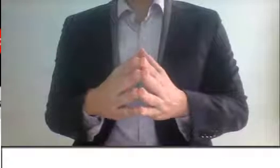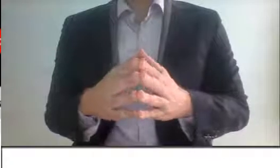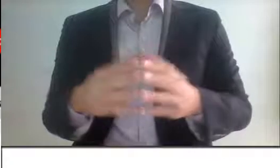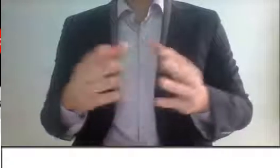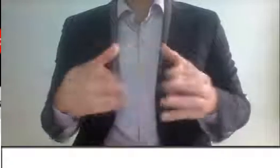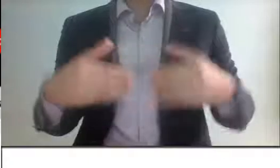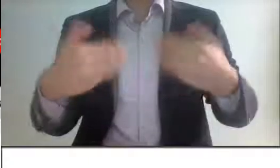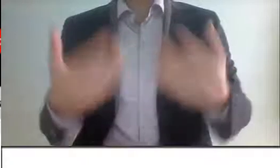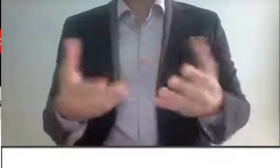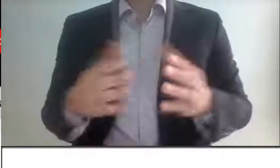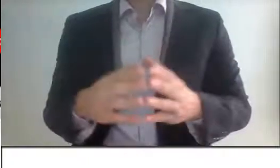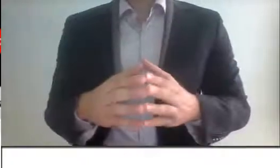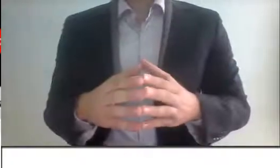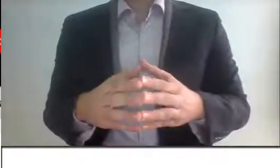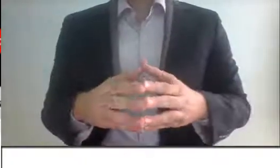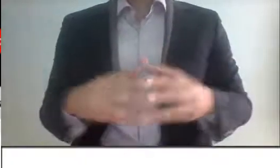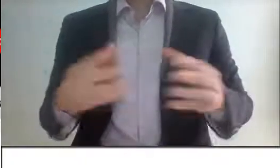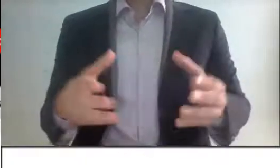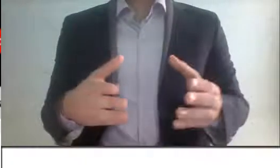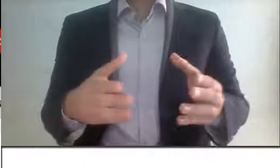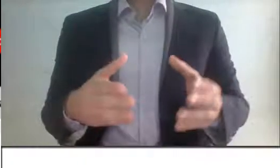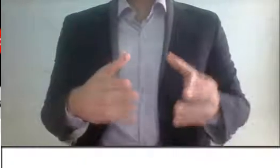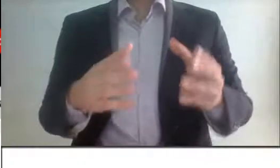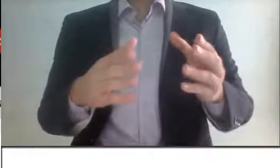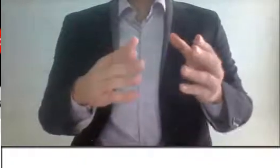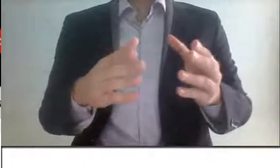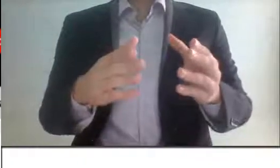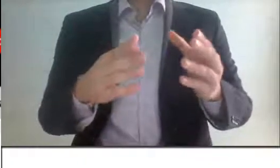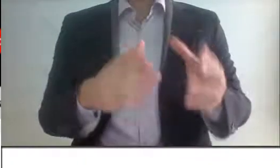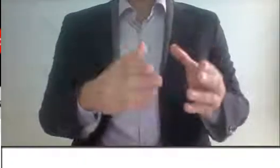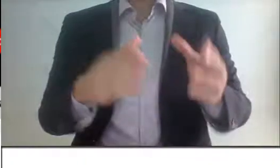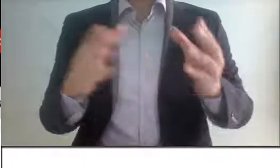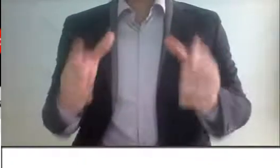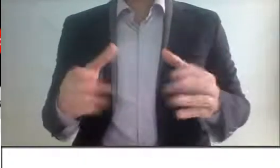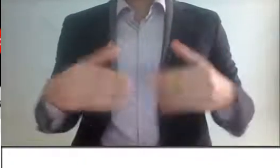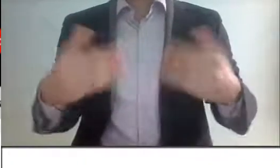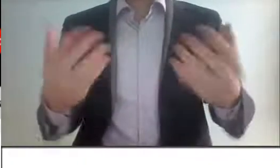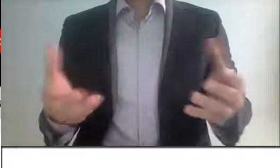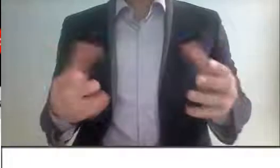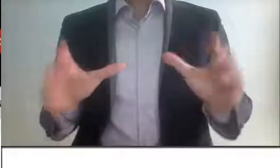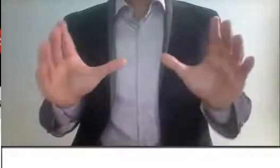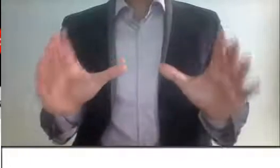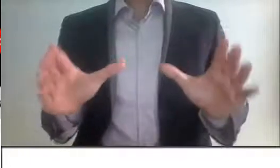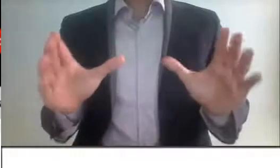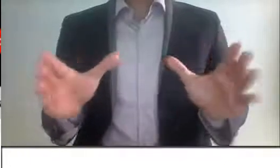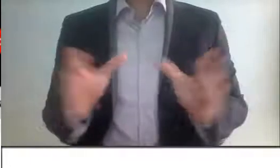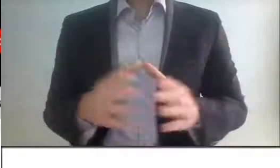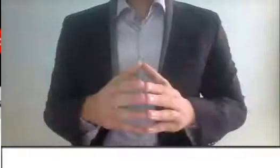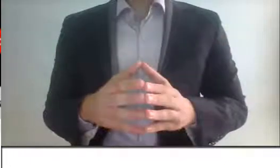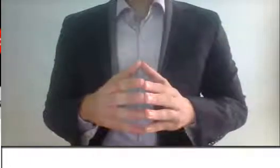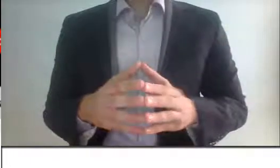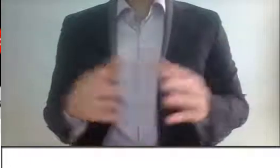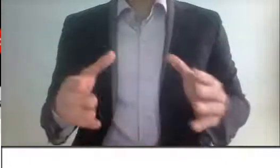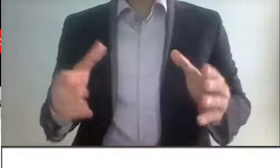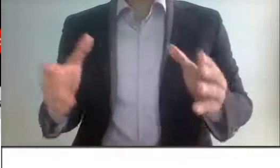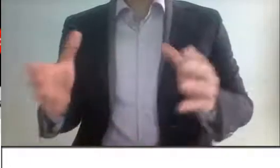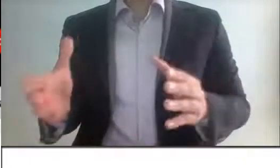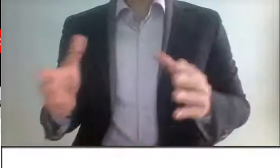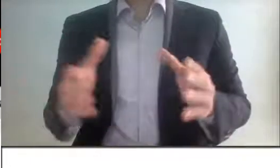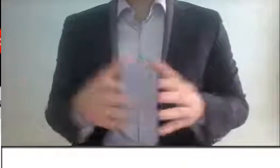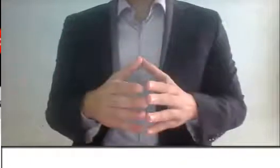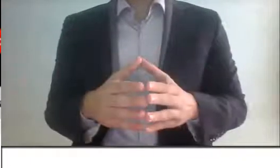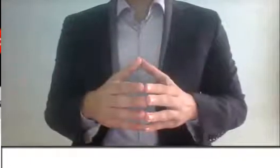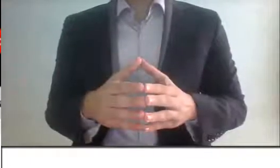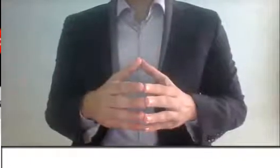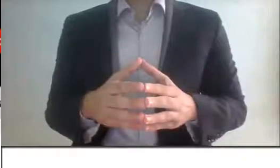etano, que son aproximadamente 66,000 barriles diarios, tenemos de que, bueno, tiene aproximadamente un 30% de subsidio,